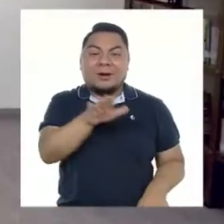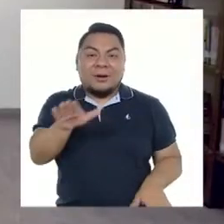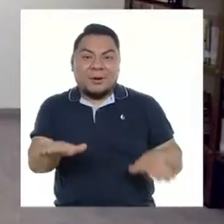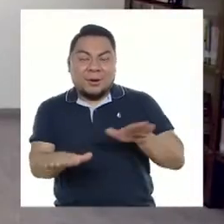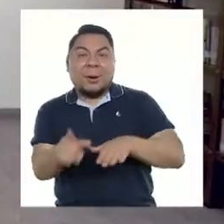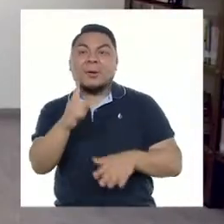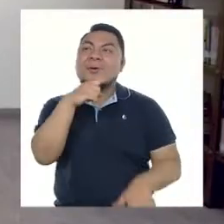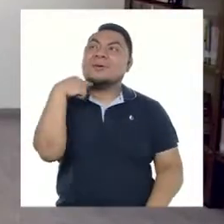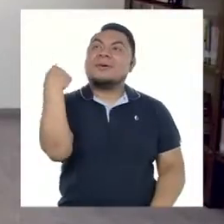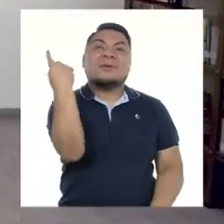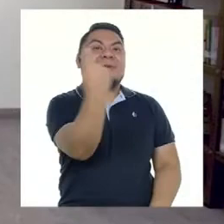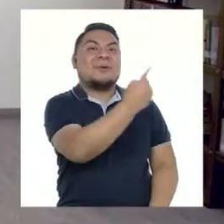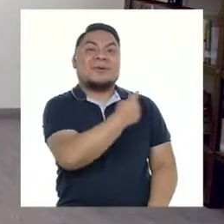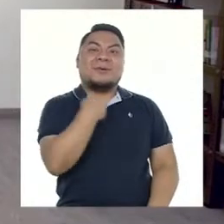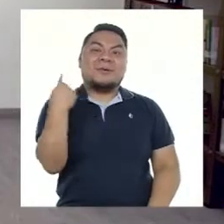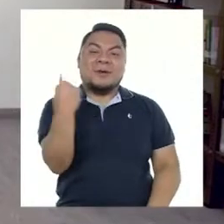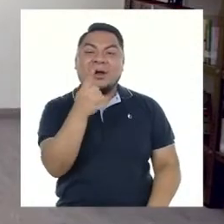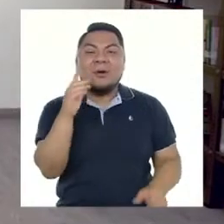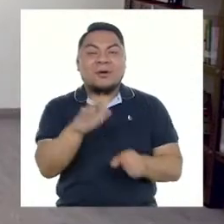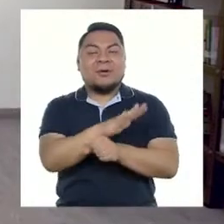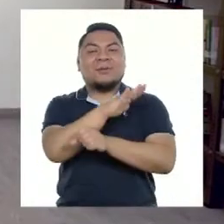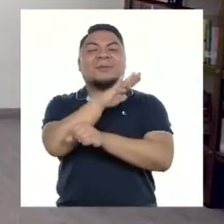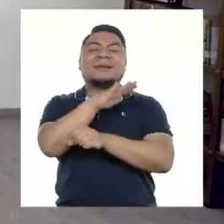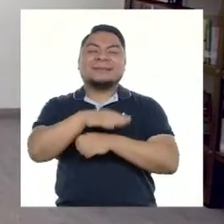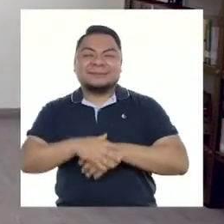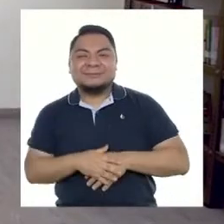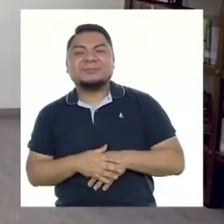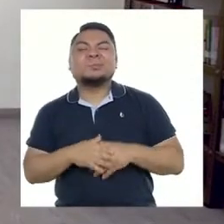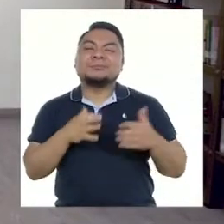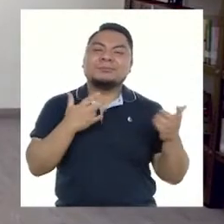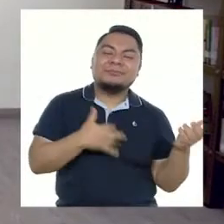una vueltita completa.